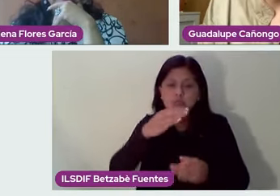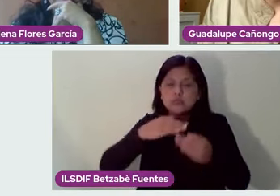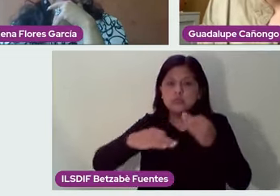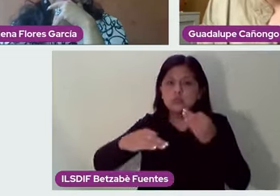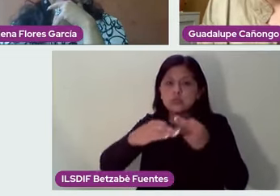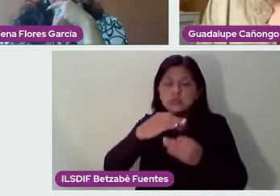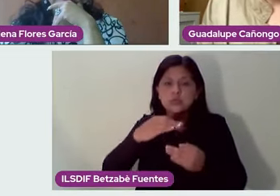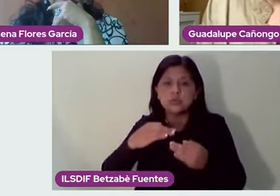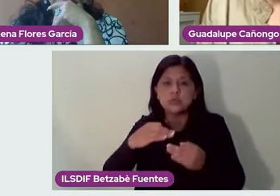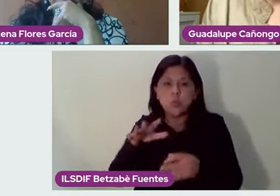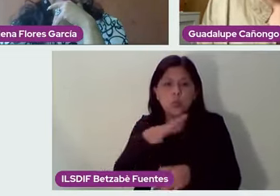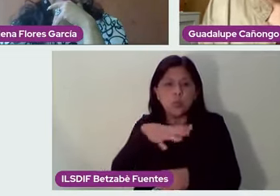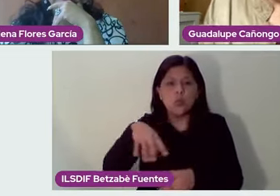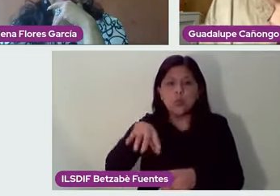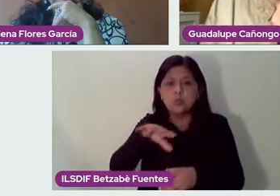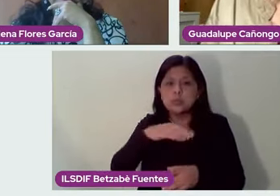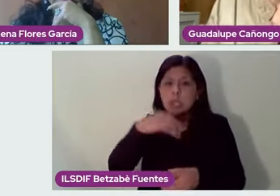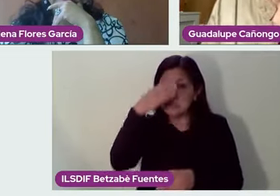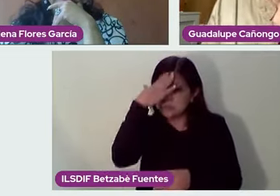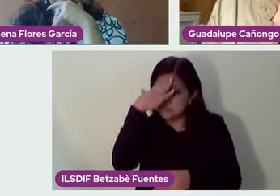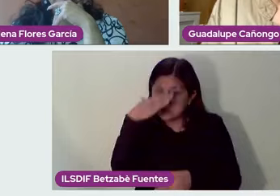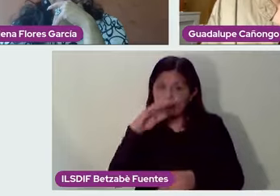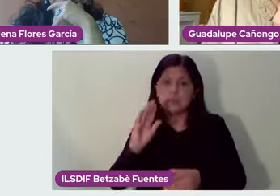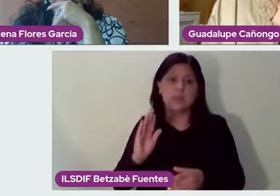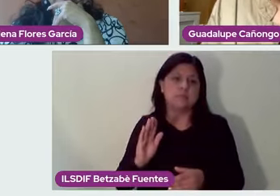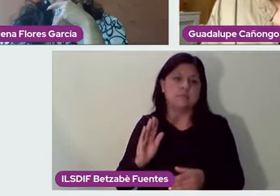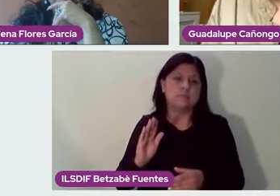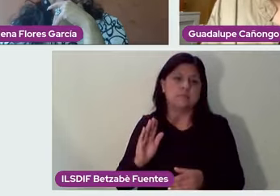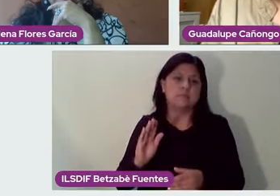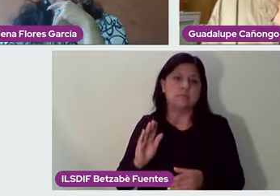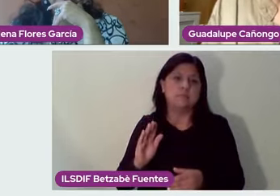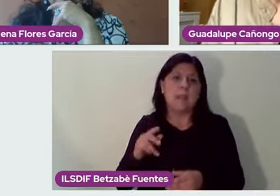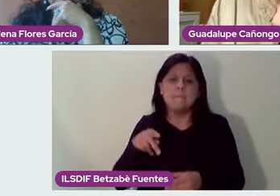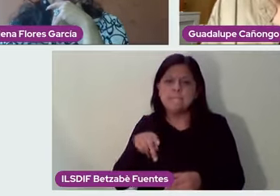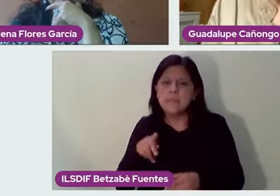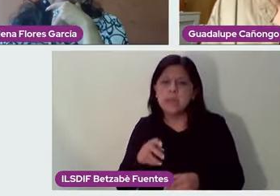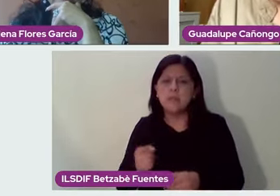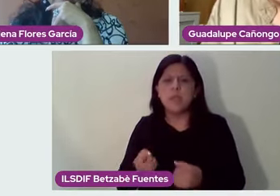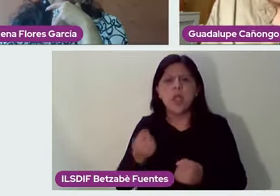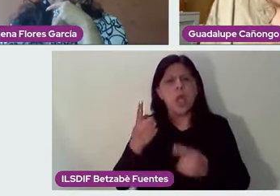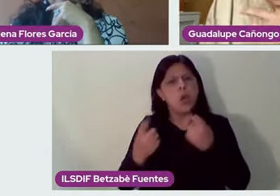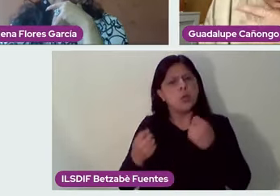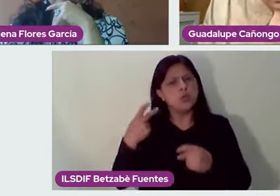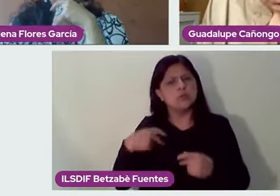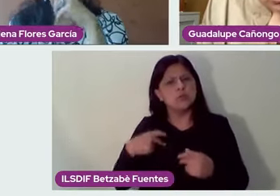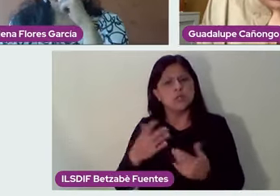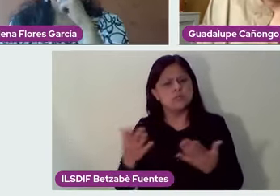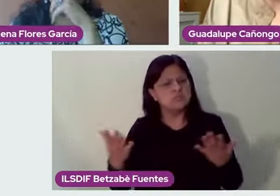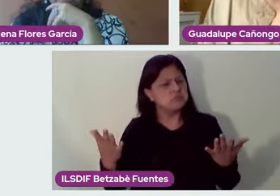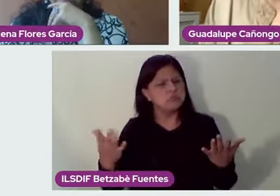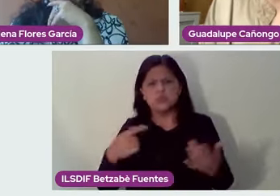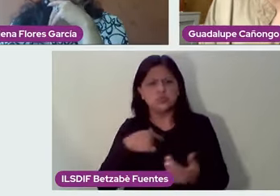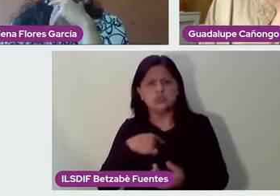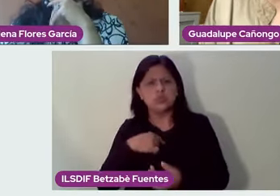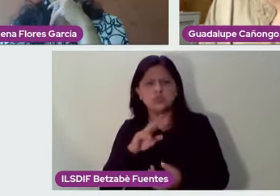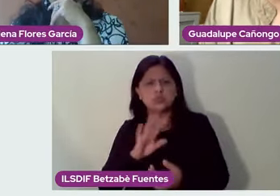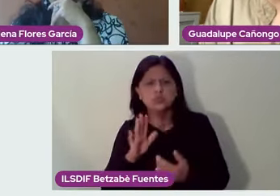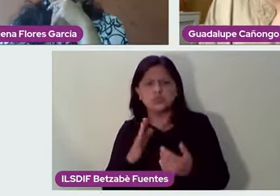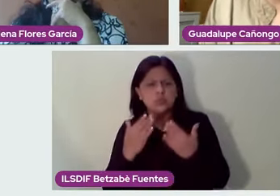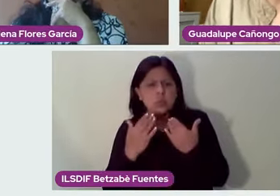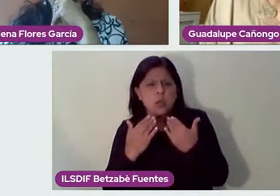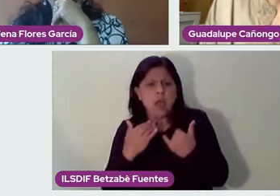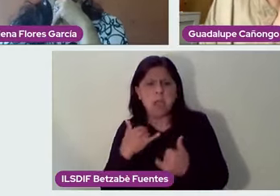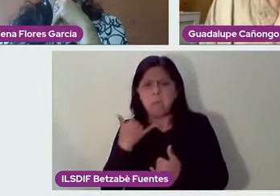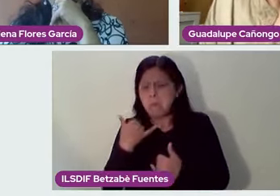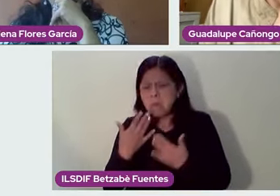aplicación. Y entonces, a lo mejor habrá gente que diga, no, yo no traigo ni un dispositivo de